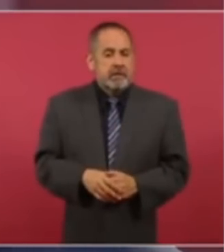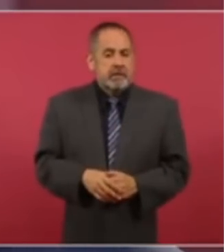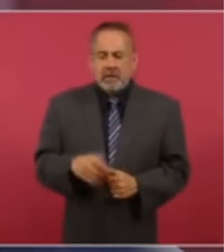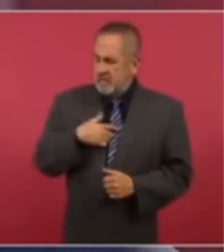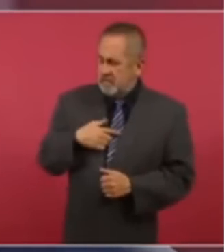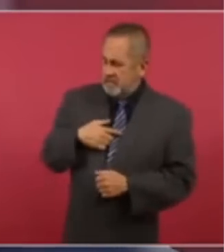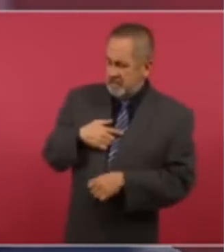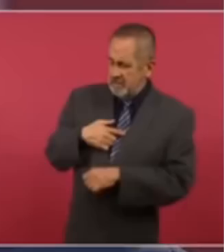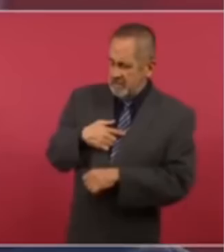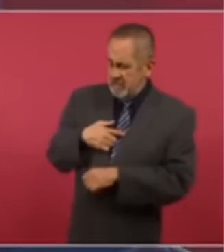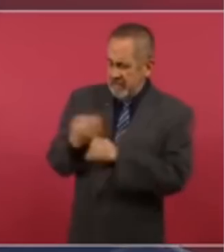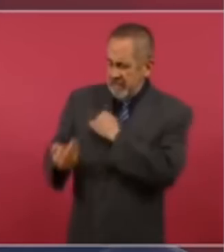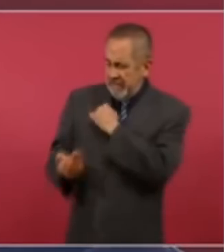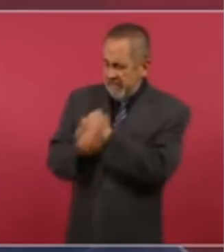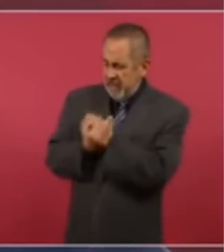defensa,